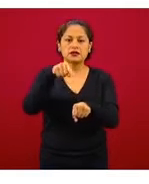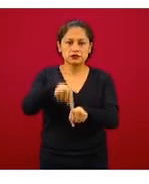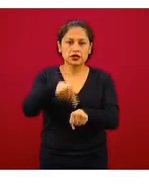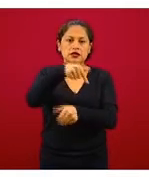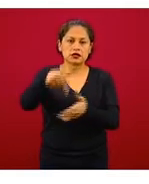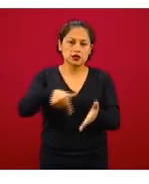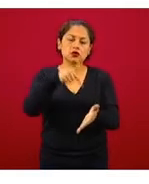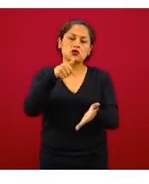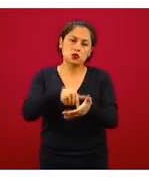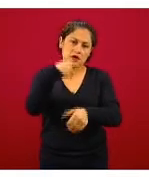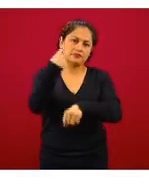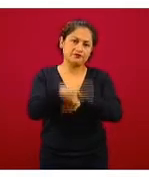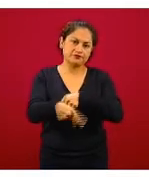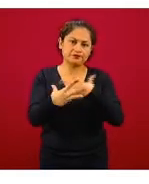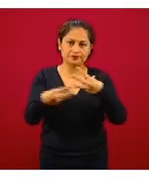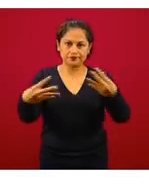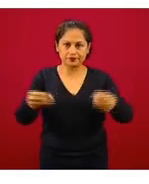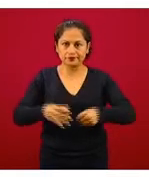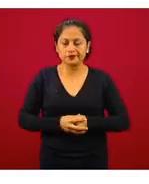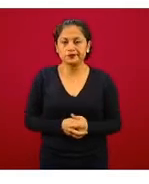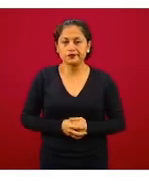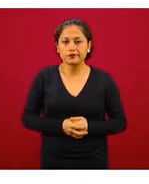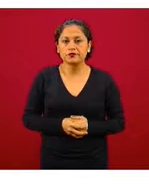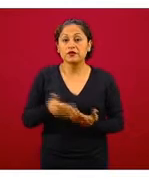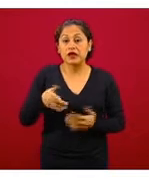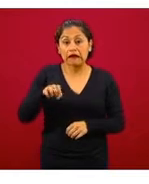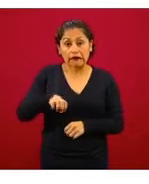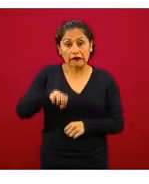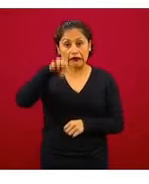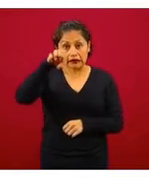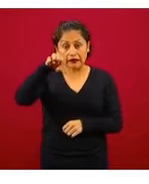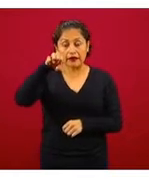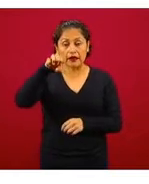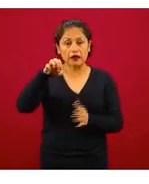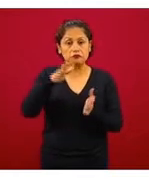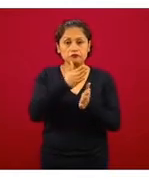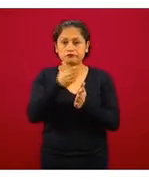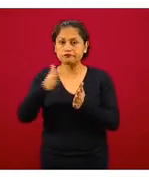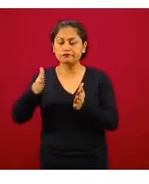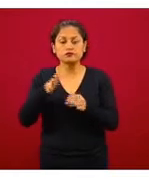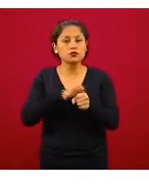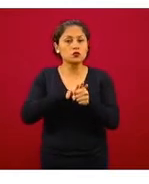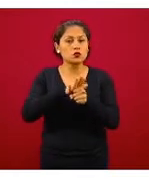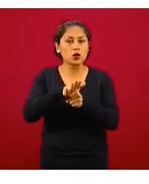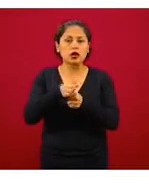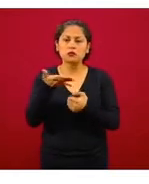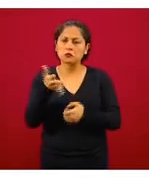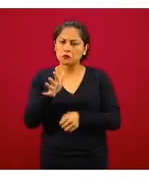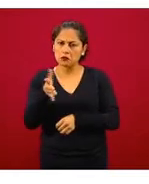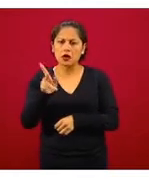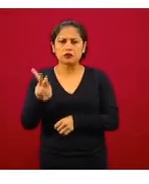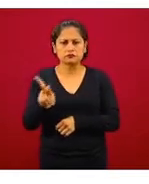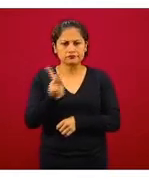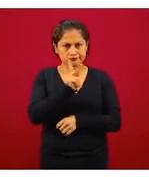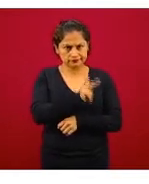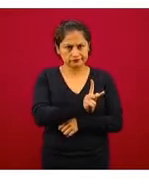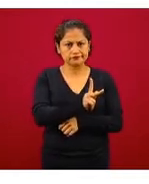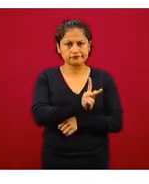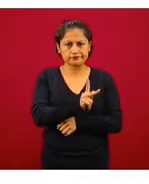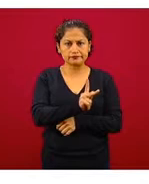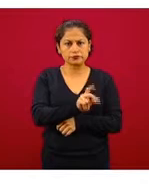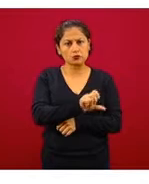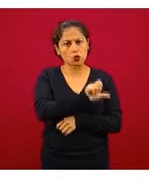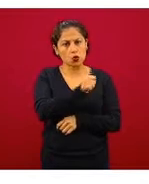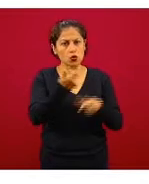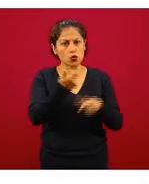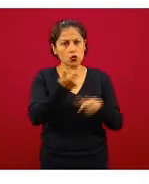weeks. El espectro de edad es también a lo largo de todo el espectro de Next, edad y es please. semejante a la distribución de edad que Distribution existe de